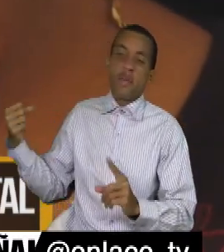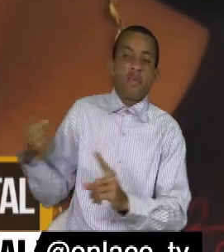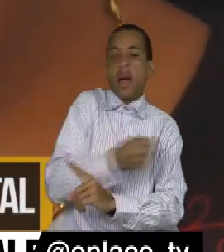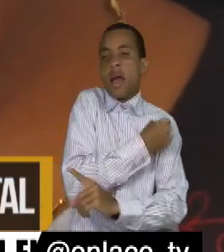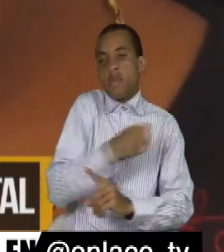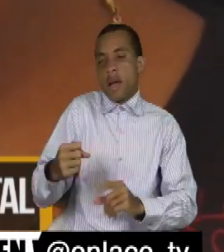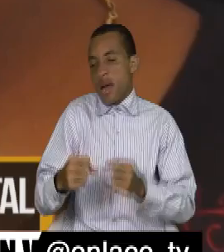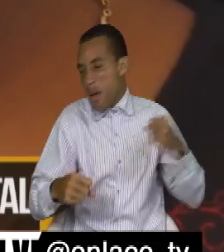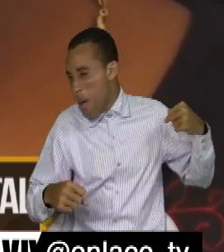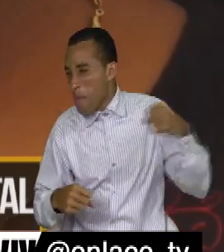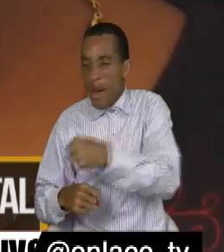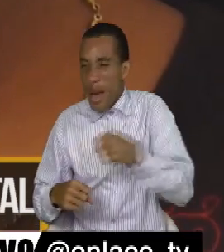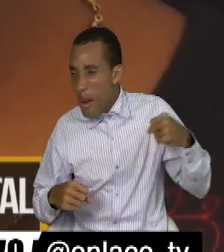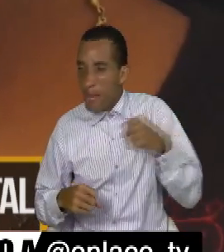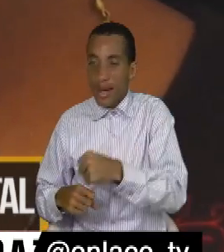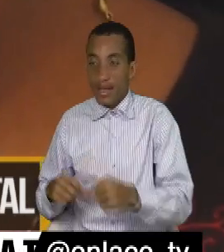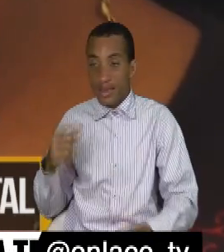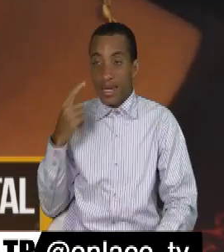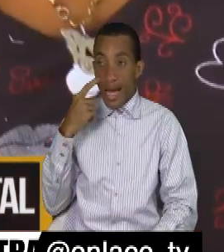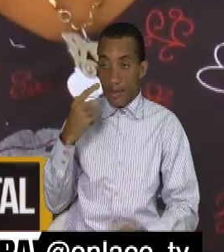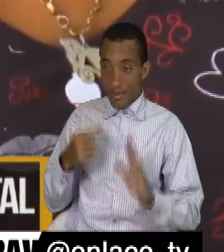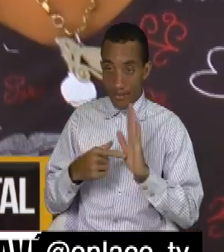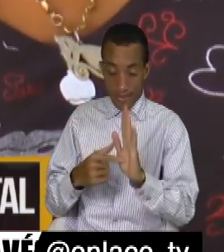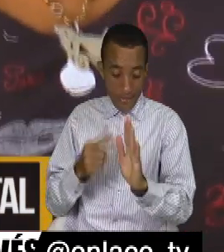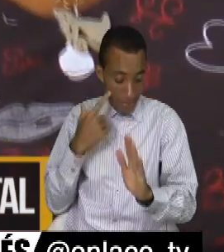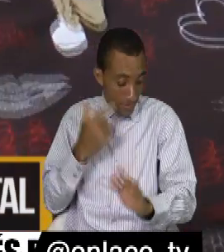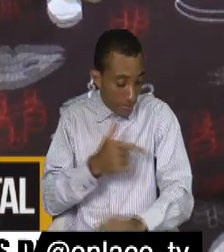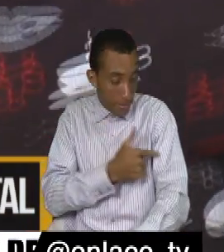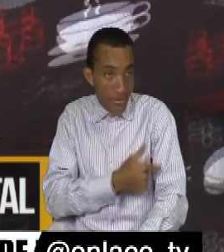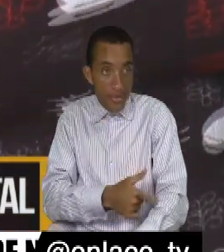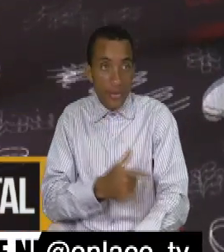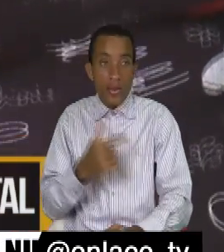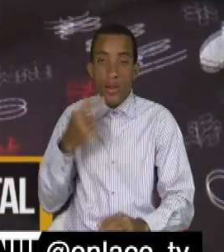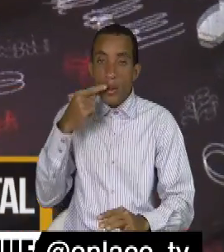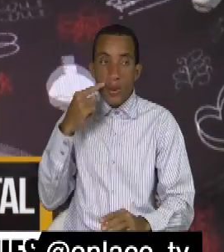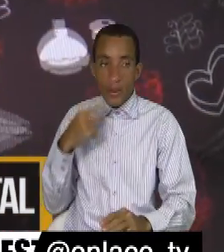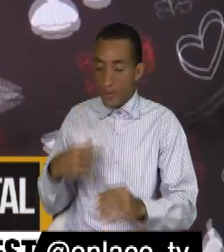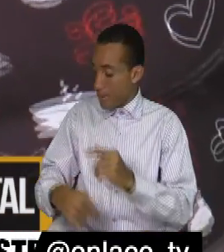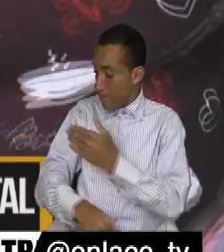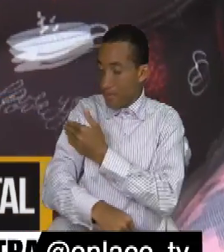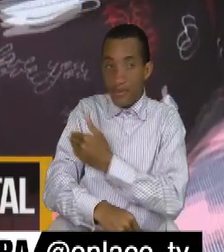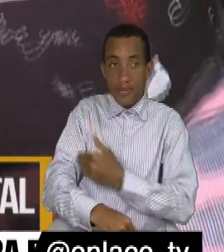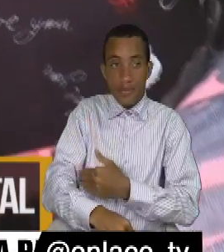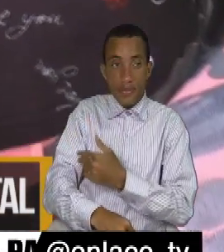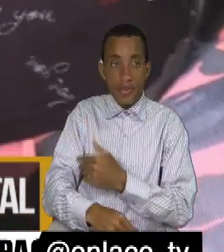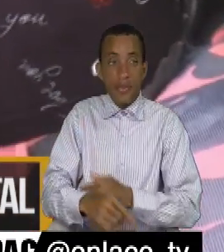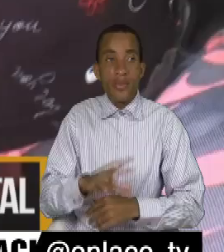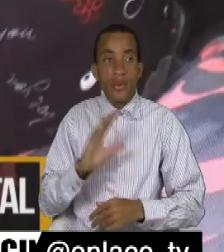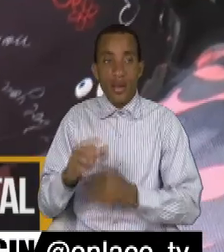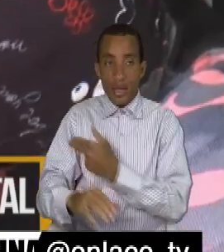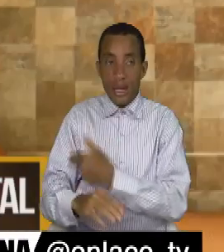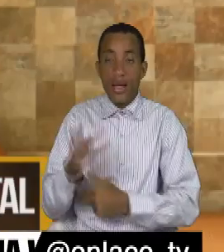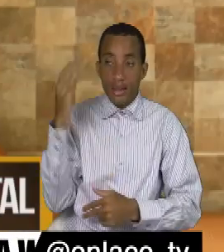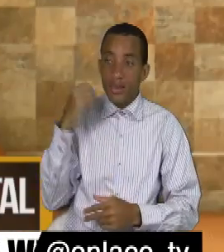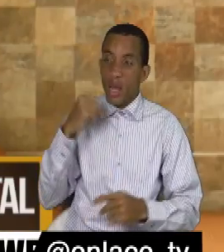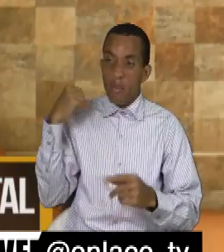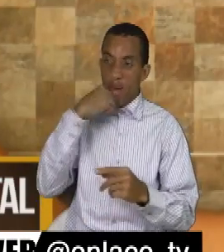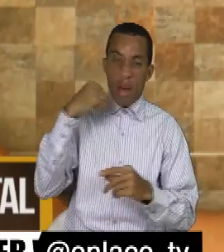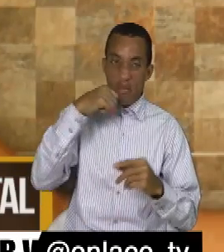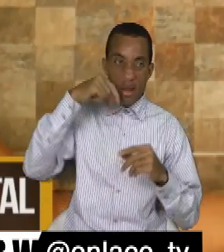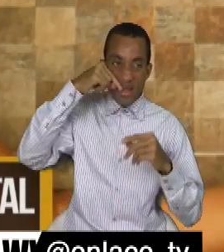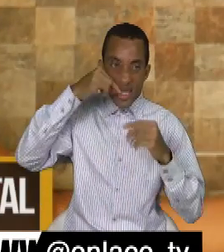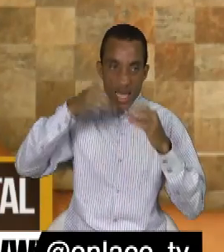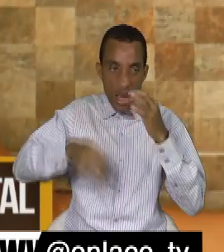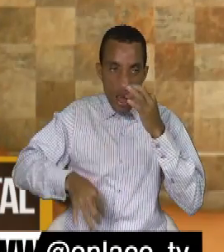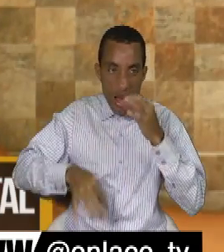blanca y golpes, la ofendida muestra las heridas en su boca y en uno de sus brazos. En el ataque, la mujer perdió parte de su dentadura. Yo llamé anoche a autoridades,